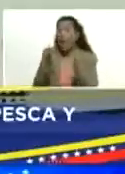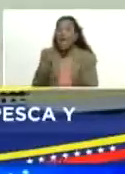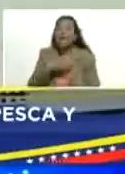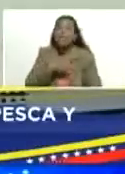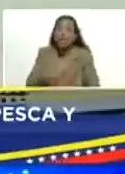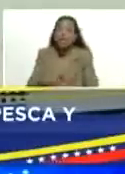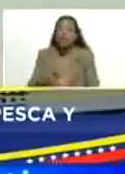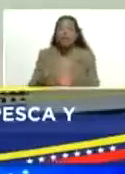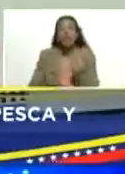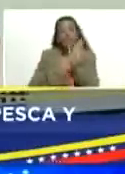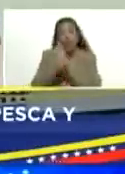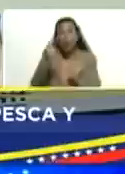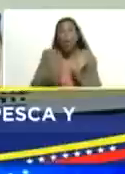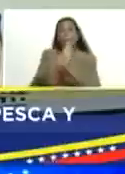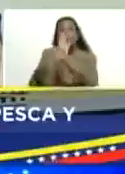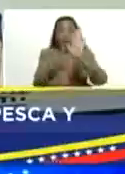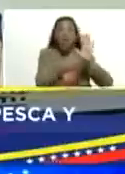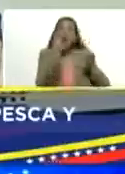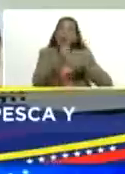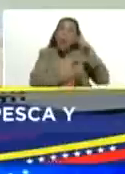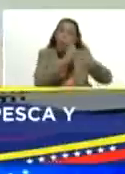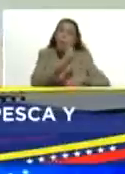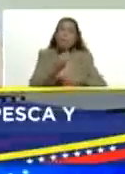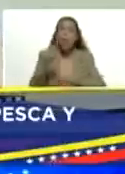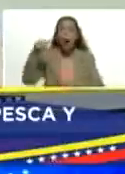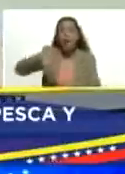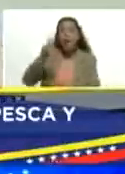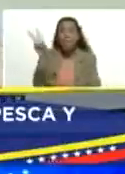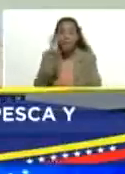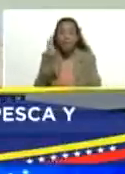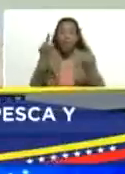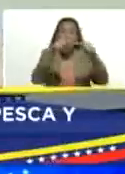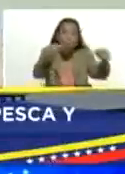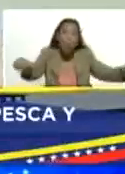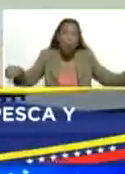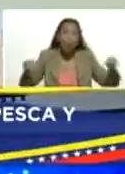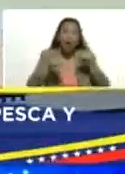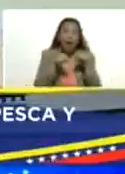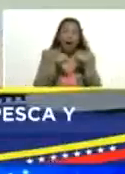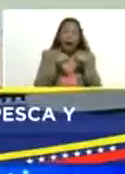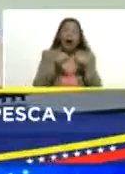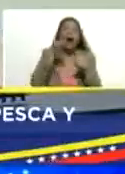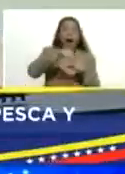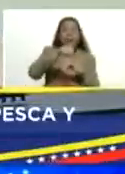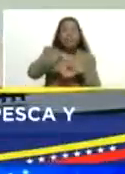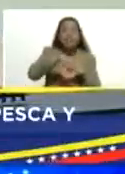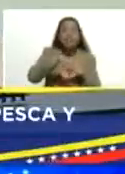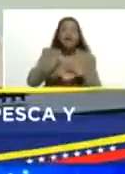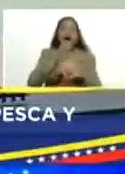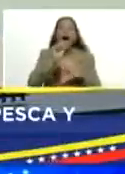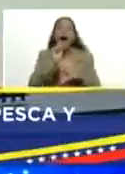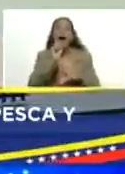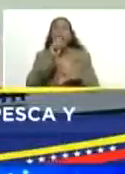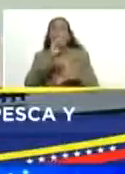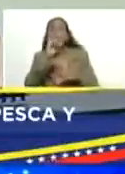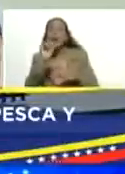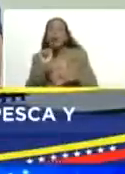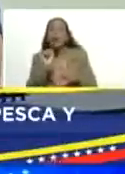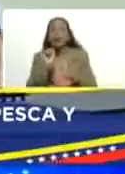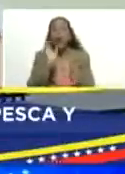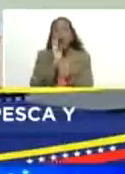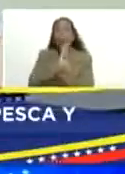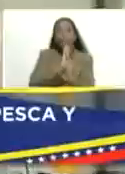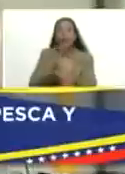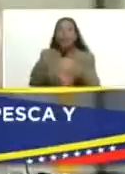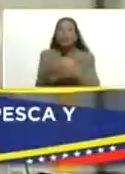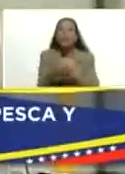en avanzar, en mostrarle al país cómo Venezuela, con sus embalses, puede desarrollar una acuicultura de mucha alta calidad.